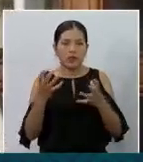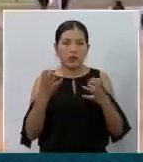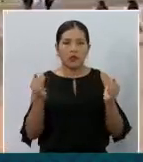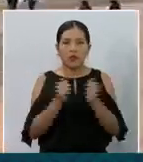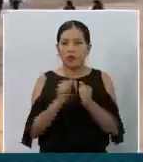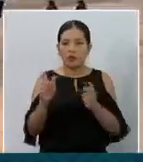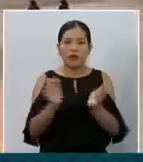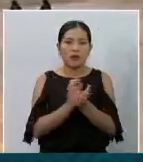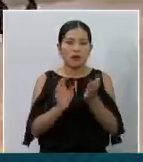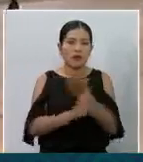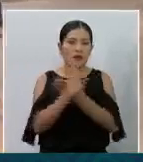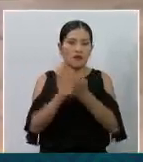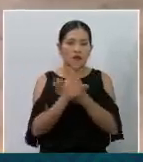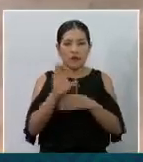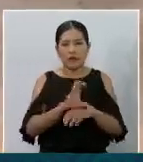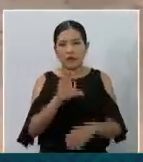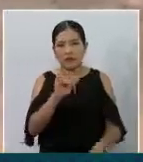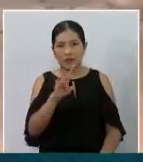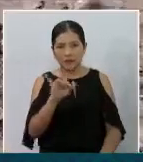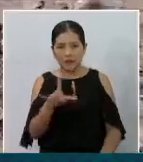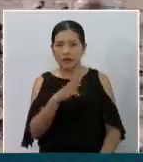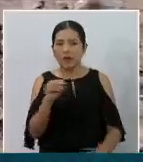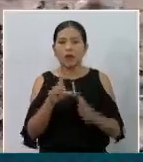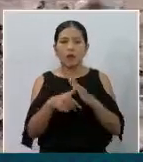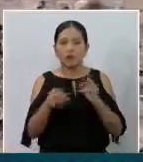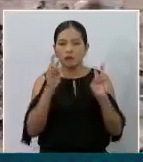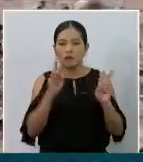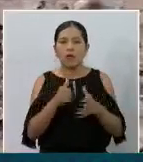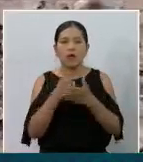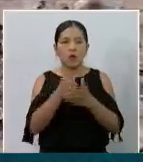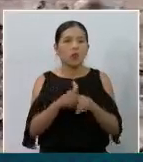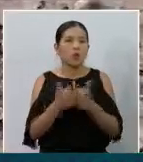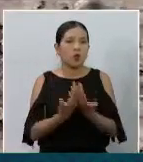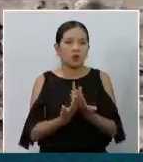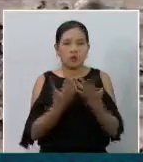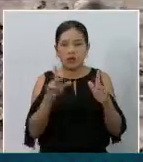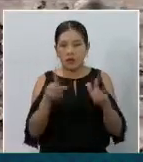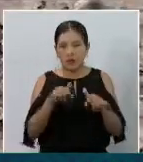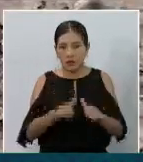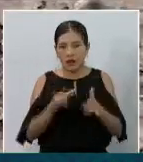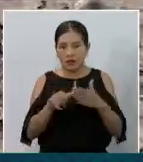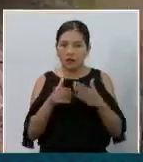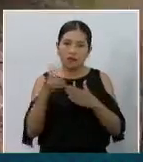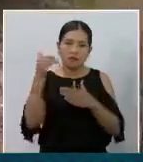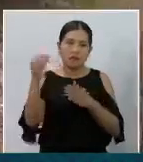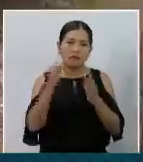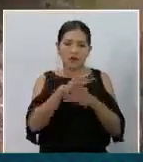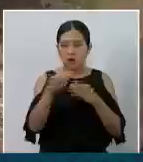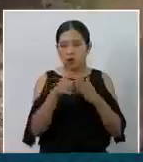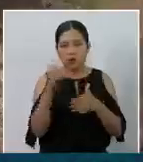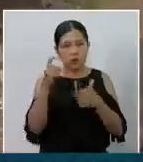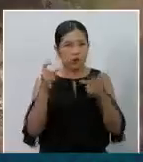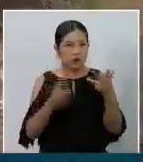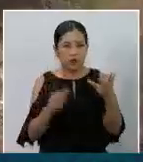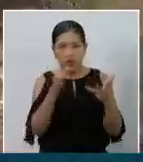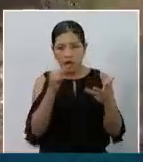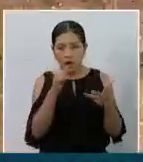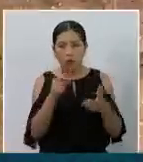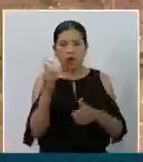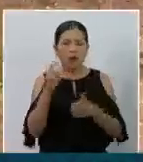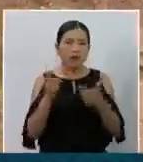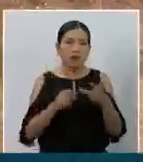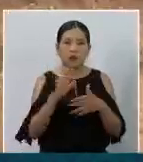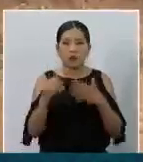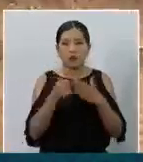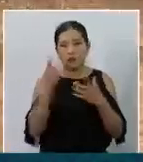con Defensa Civil para que podamos, en qué realmente nos puedan ayudar, porque de aquí adelante va a ser la necesidad de agua, ¿no? Agua para consumo, agua para nuestros